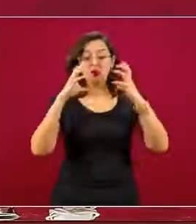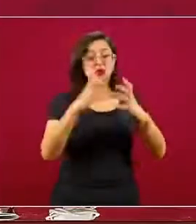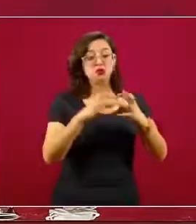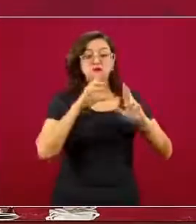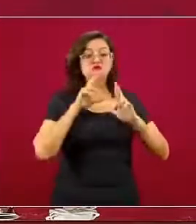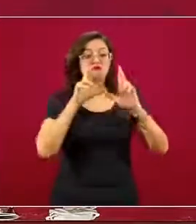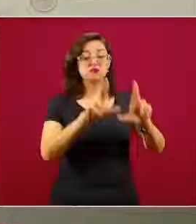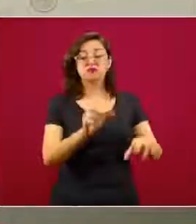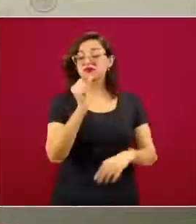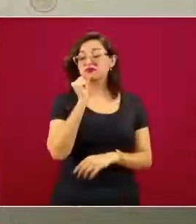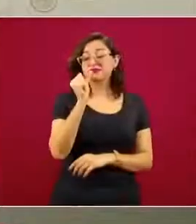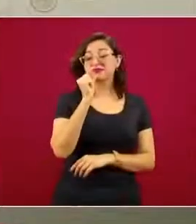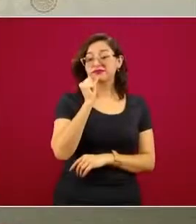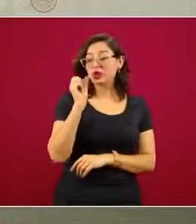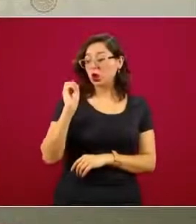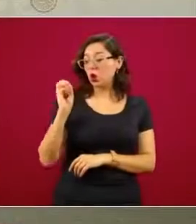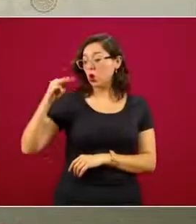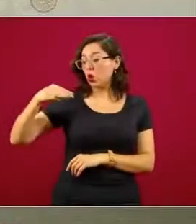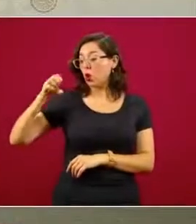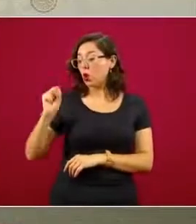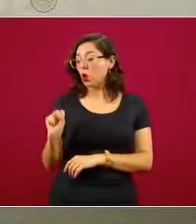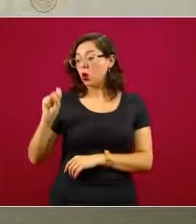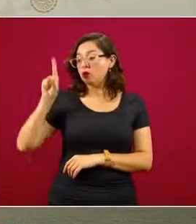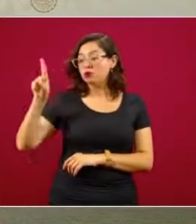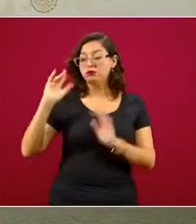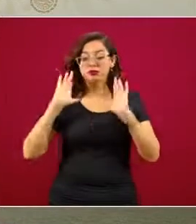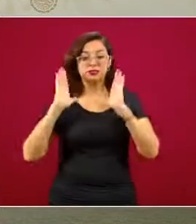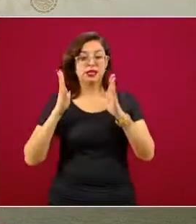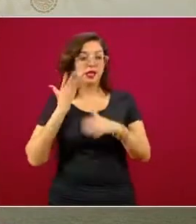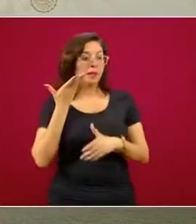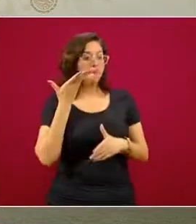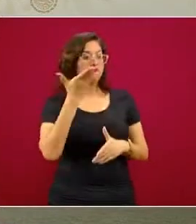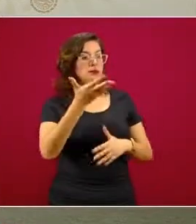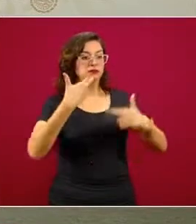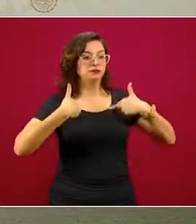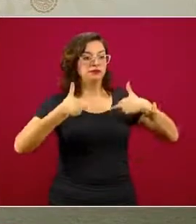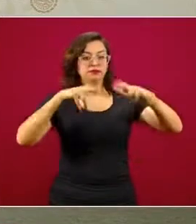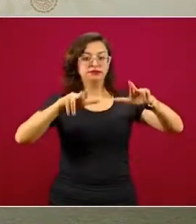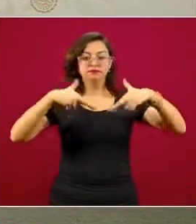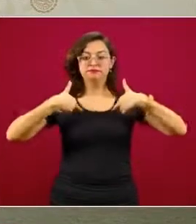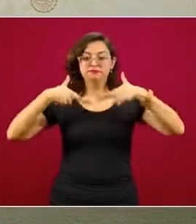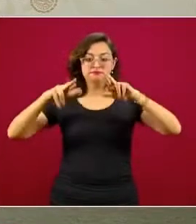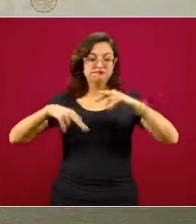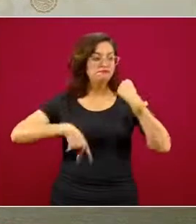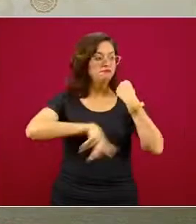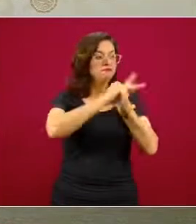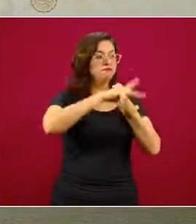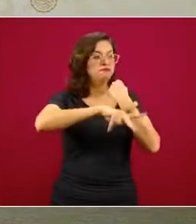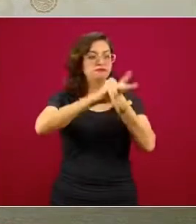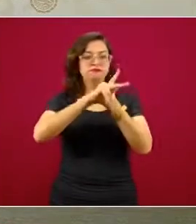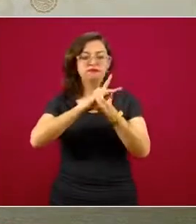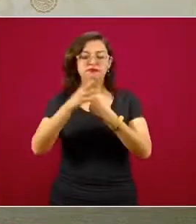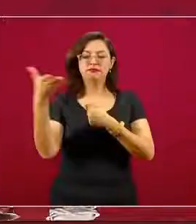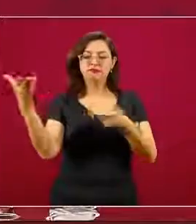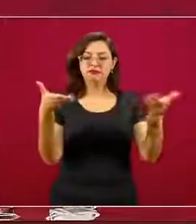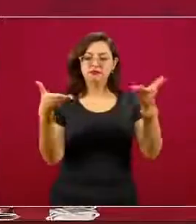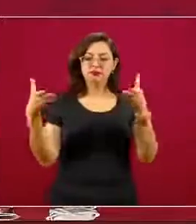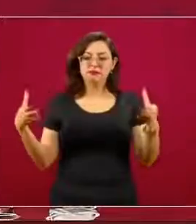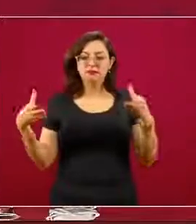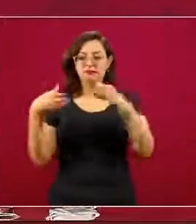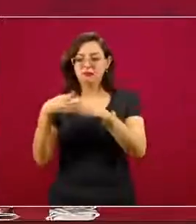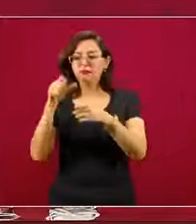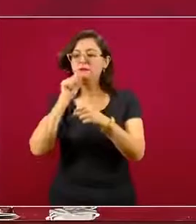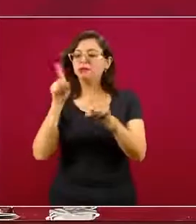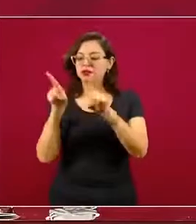se ha pedido la participación de distintas personas que representen a los países. Precisamente la doctora